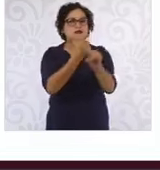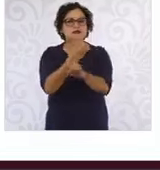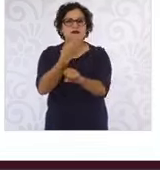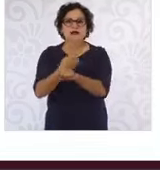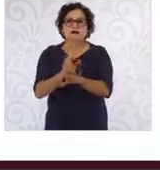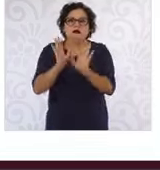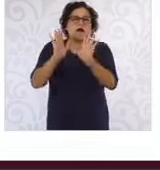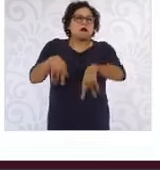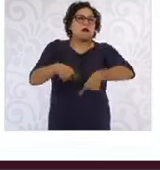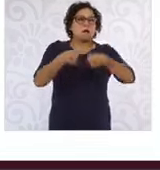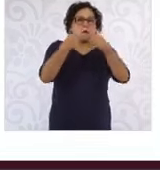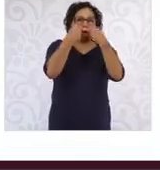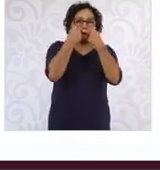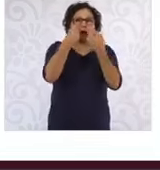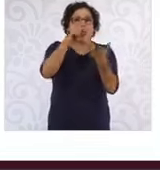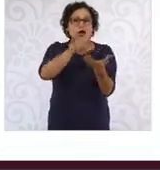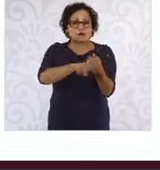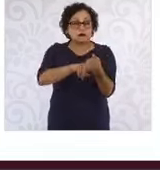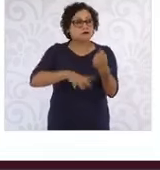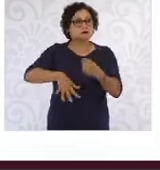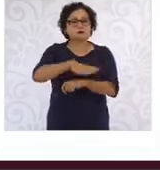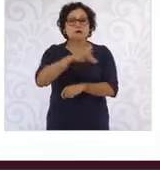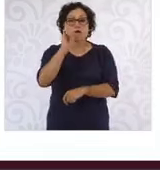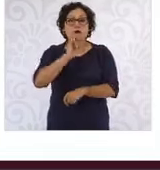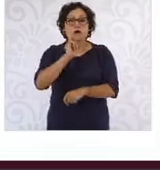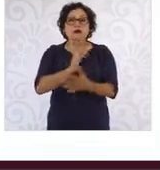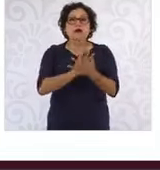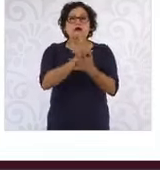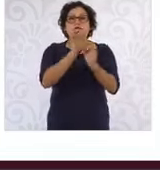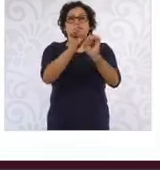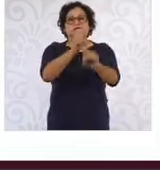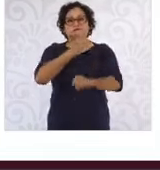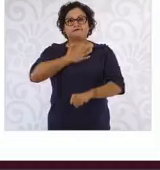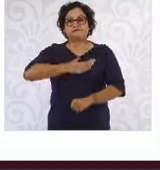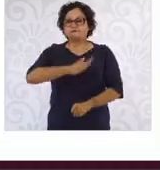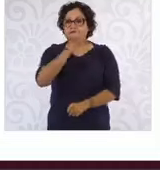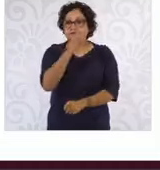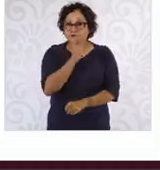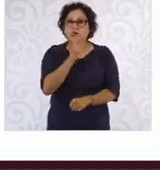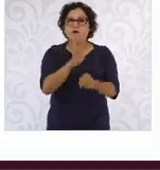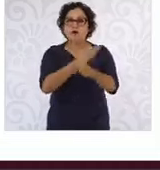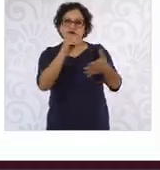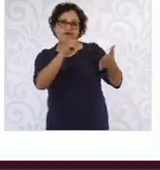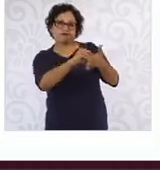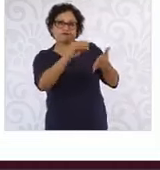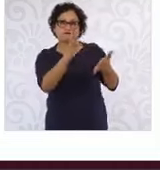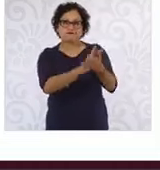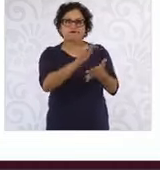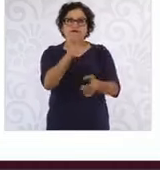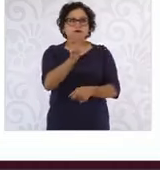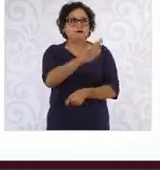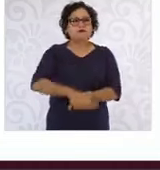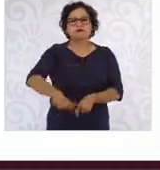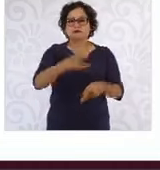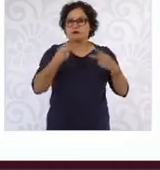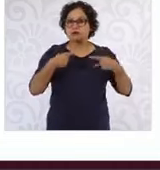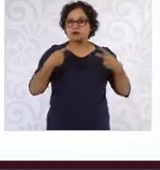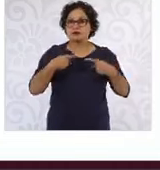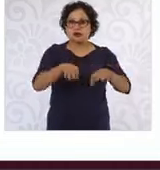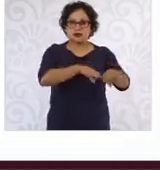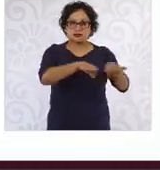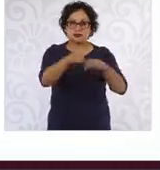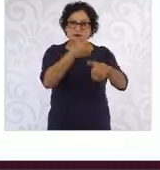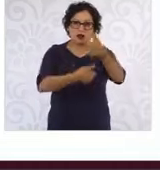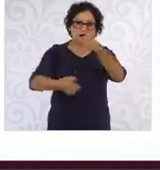mujeres es complicado poder acceder a la justicia, entonces se faculta autoridades federales para conocer tanto medidas de protección para